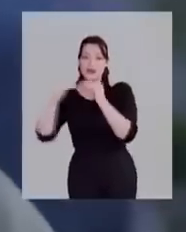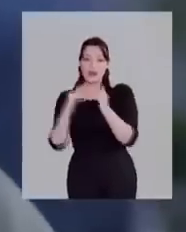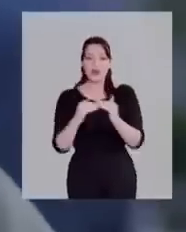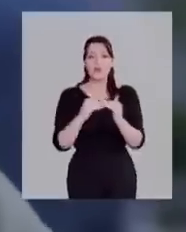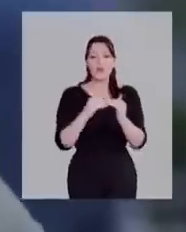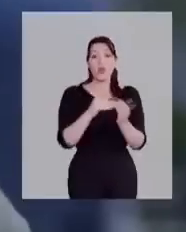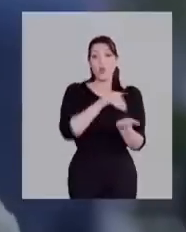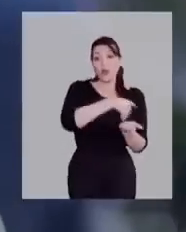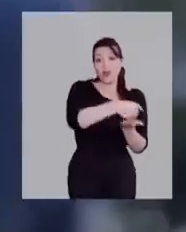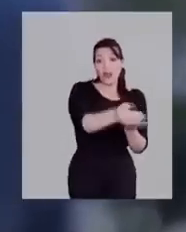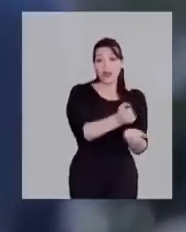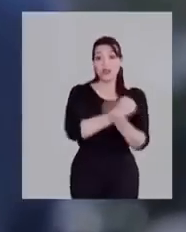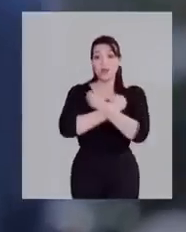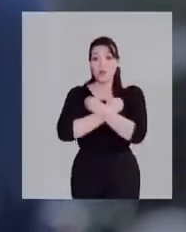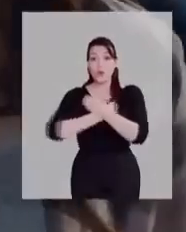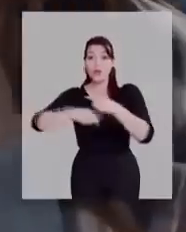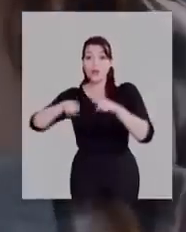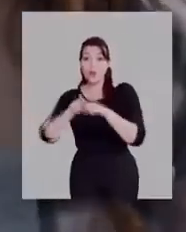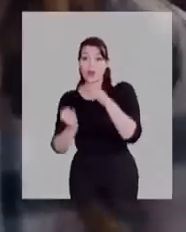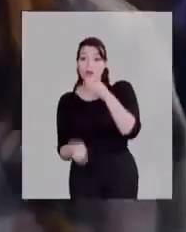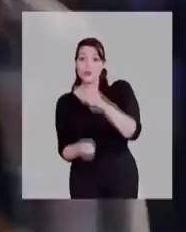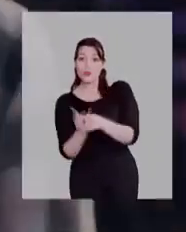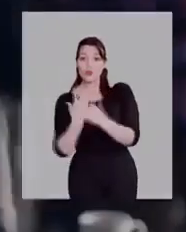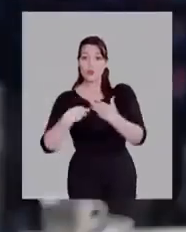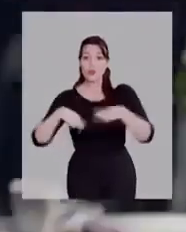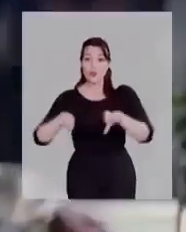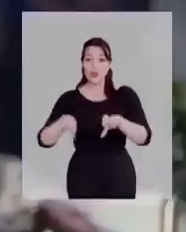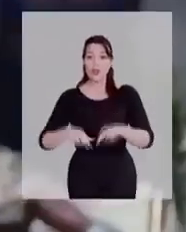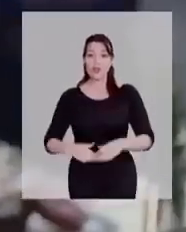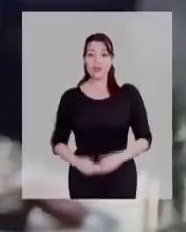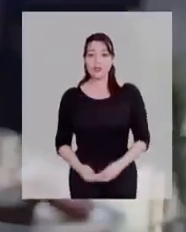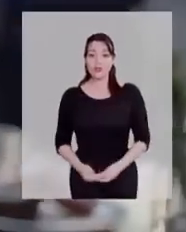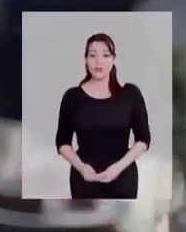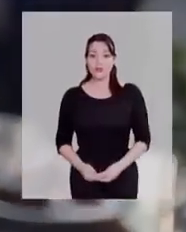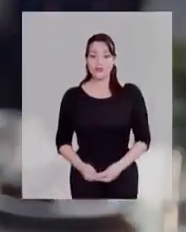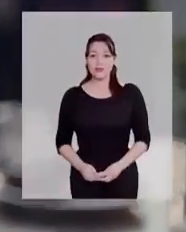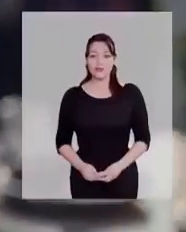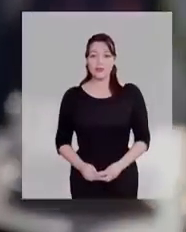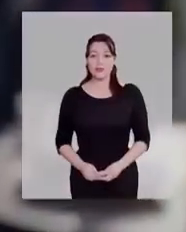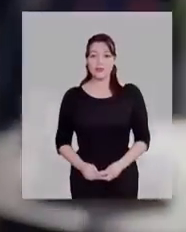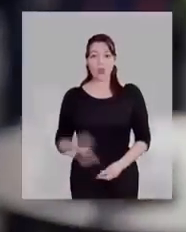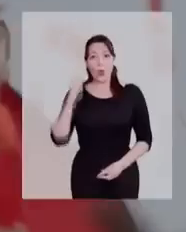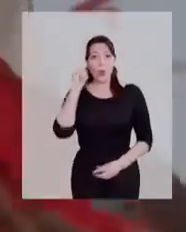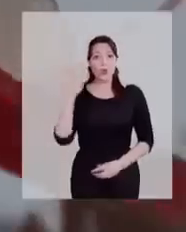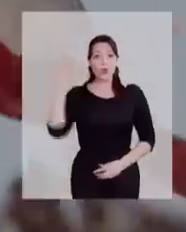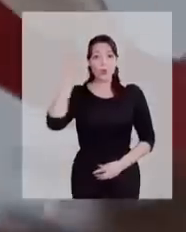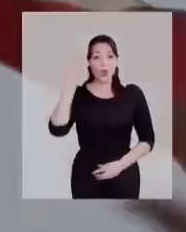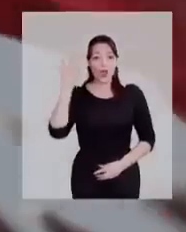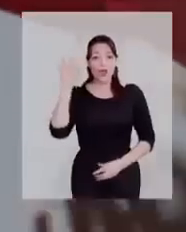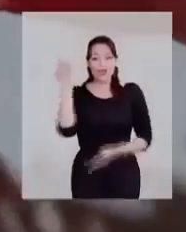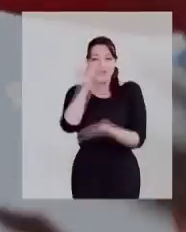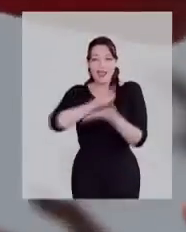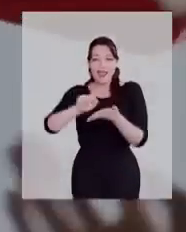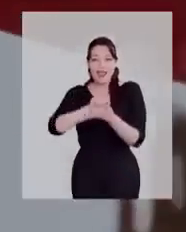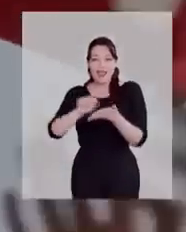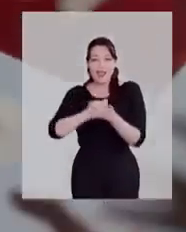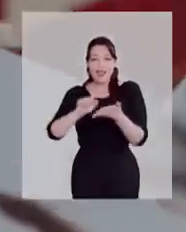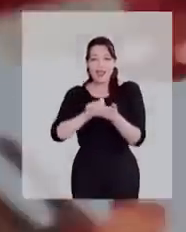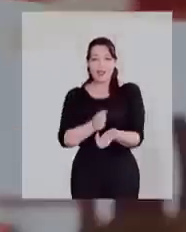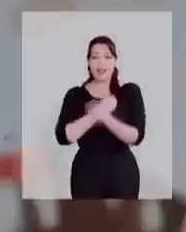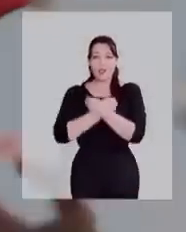rechazo con amor es una nueva oportunidad. Y un sueño escrito con amor